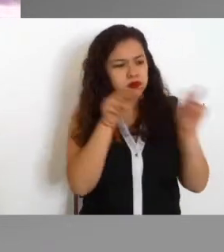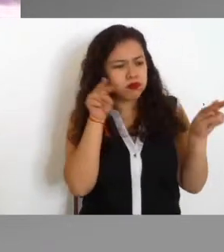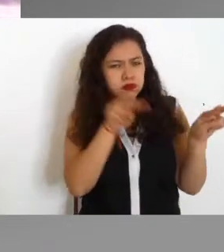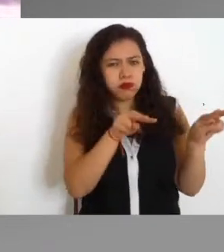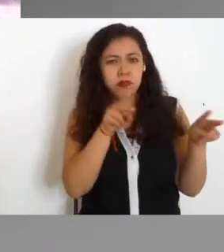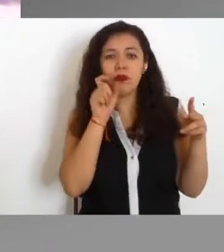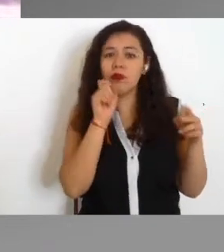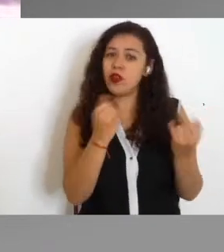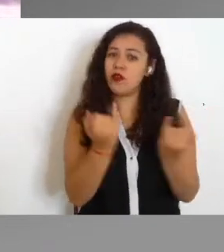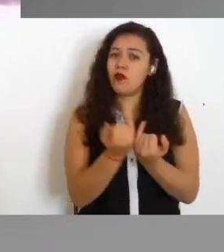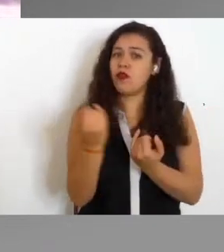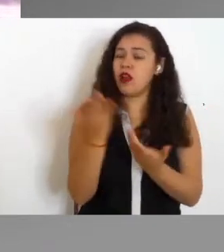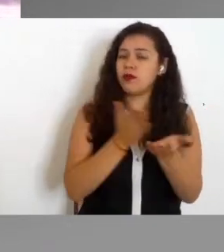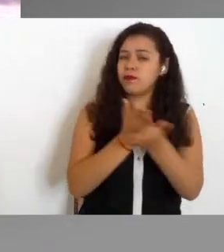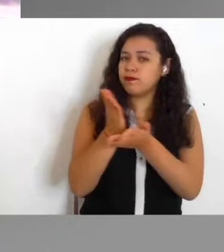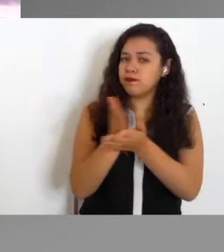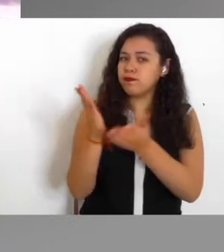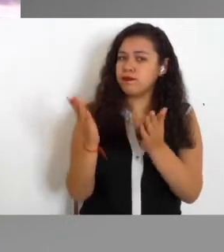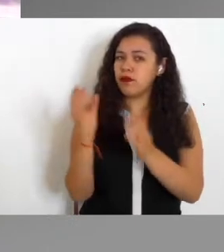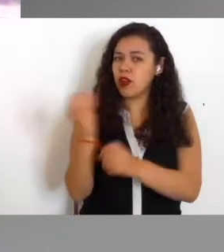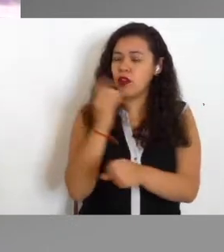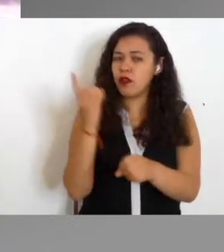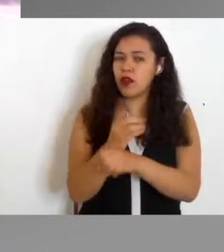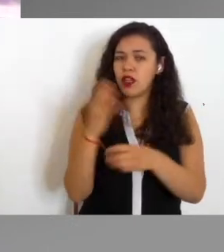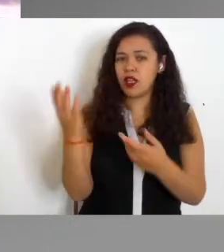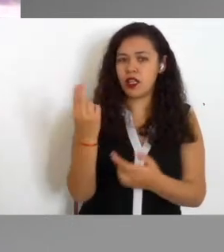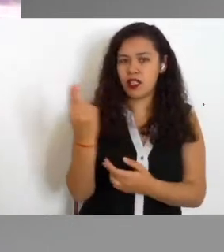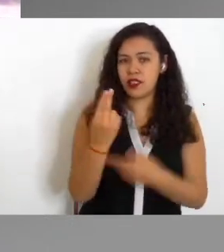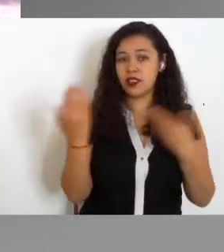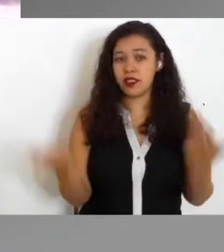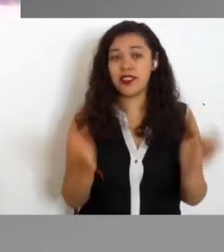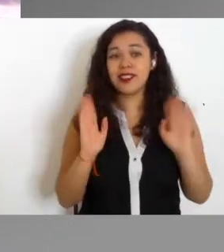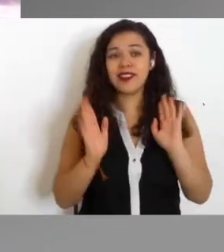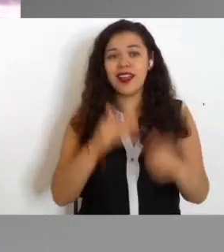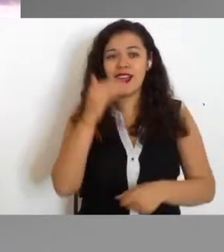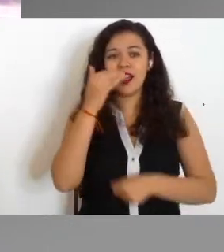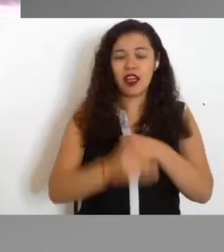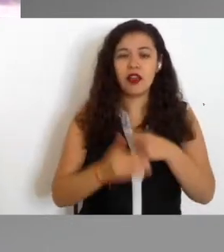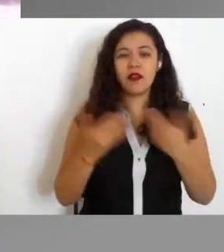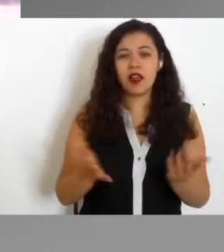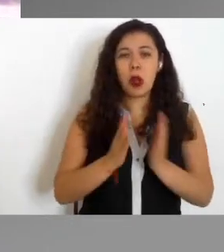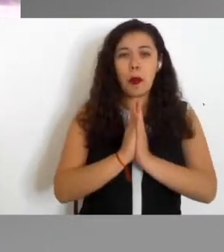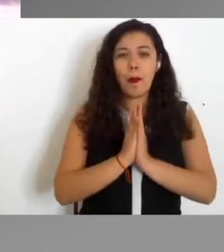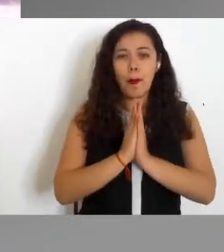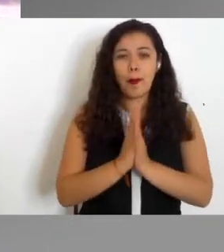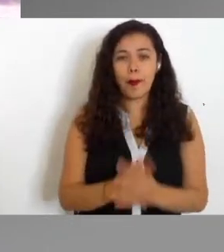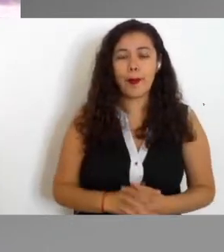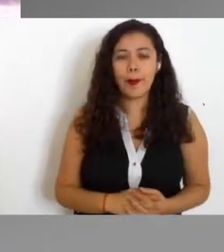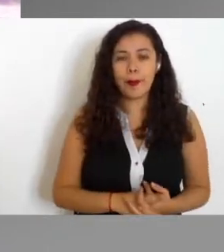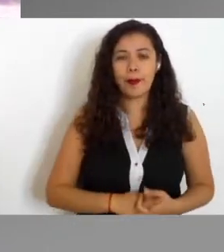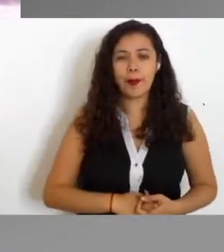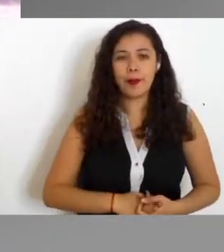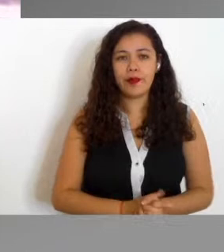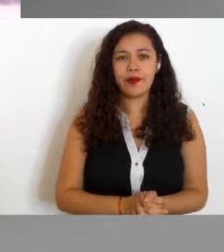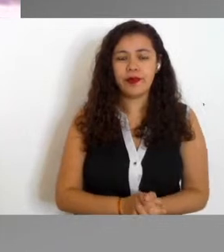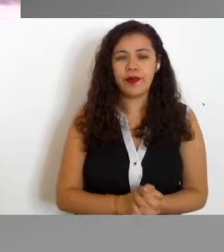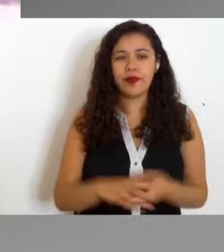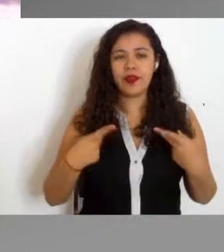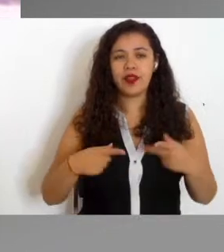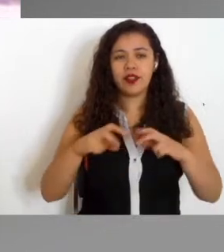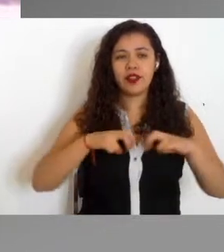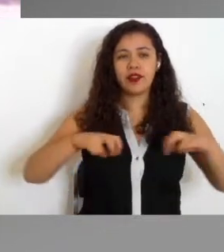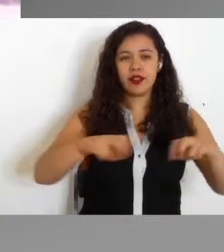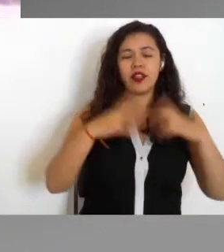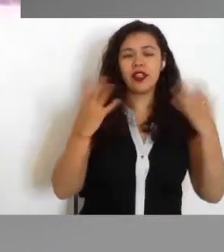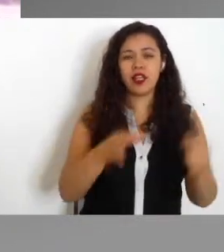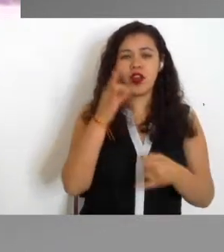requieren intervenciones oportunas. Muy bien, para terminar les vamos a pedir a nuestros ponentes que nos hagan una última